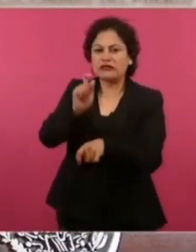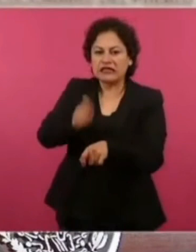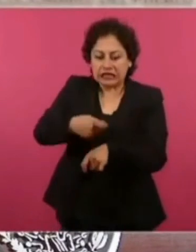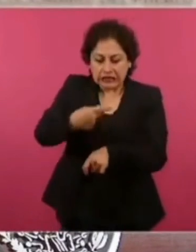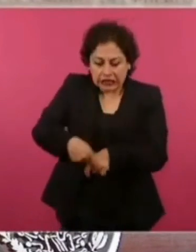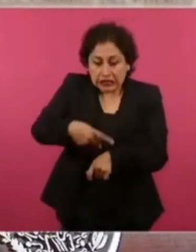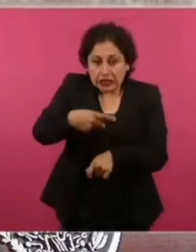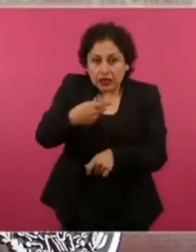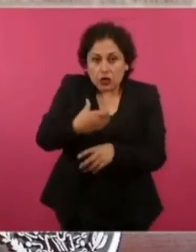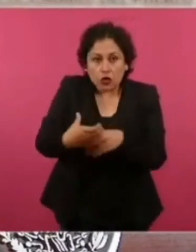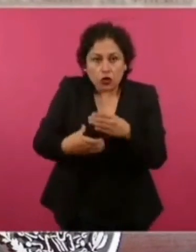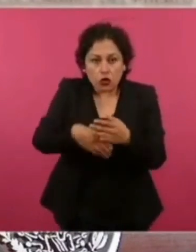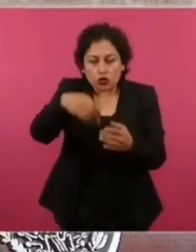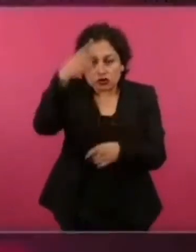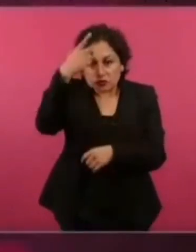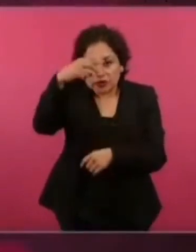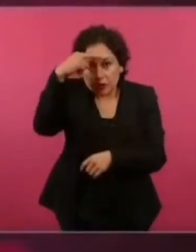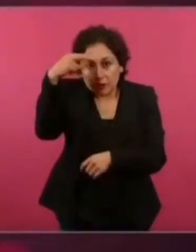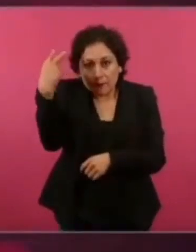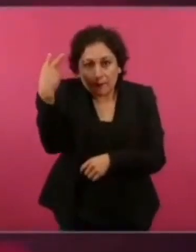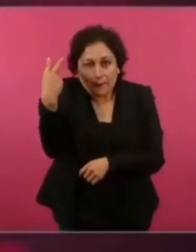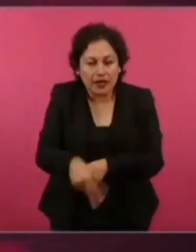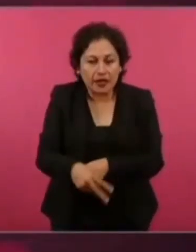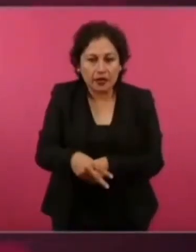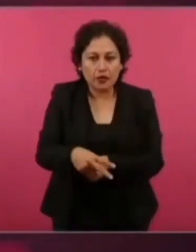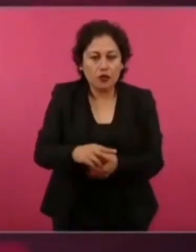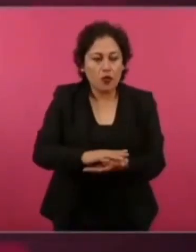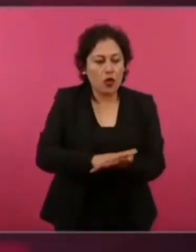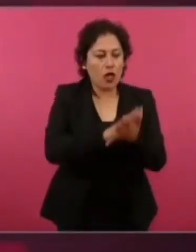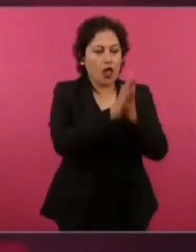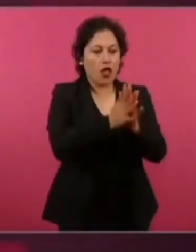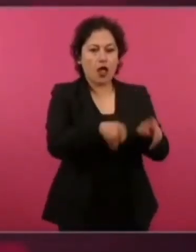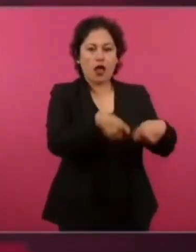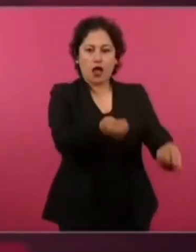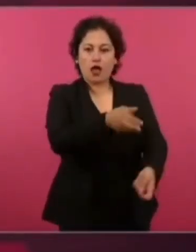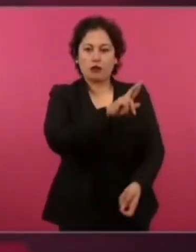todo se iba a utilizar para el desarrollo.